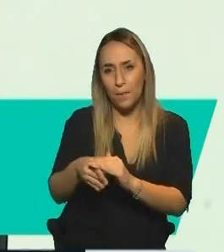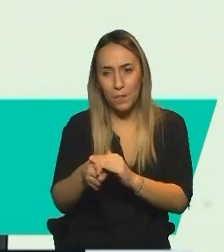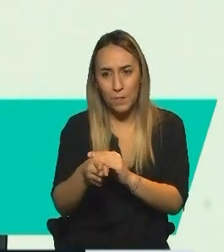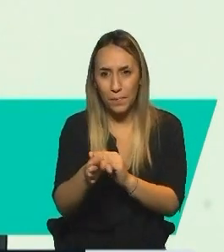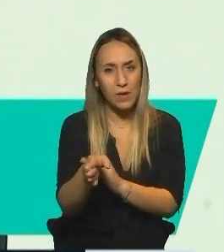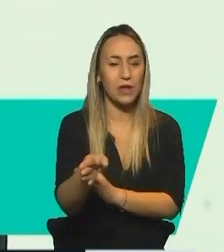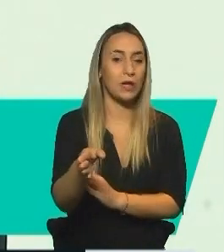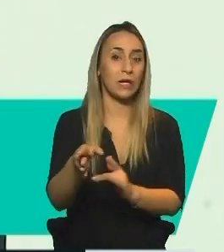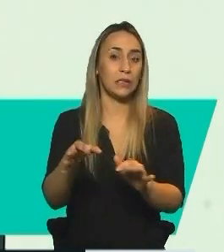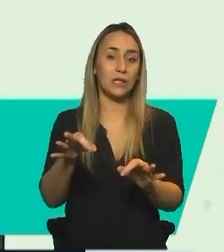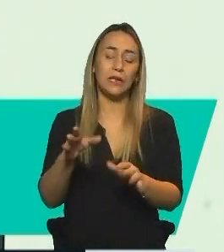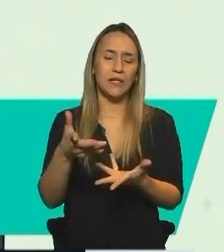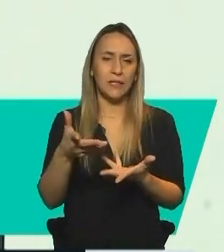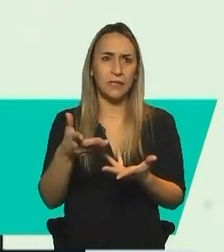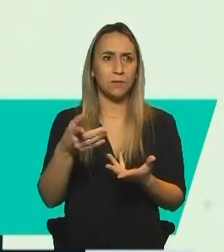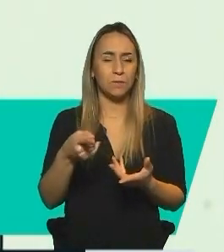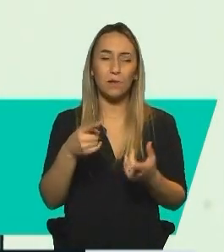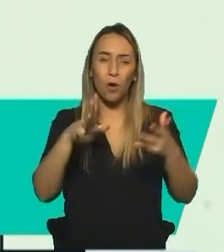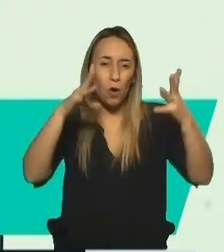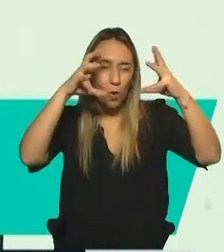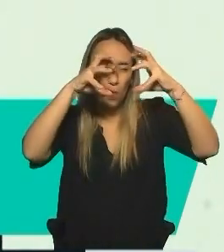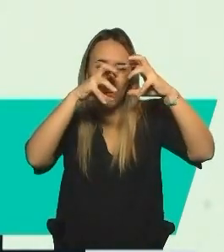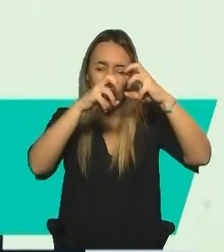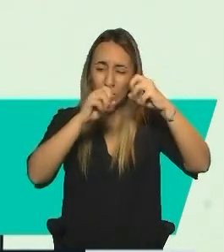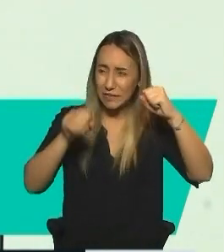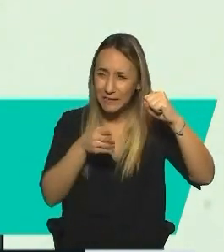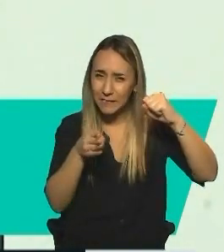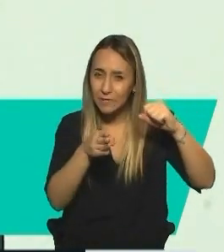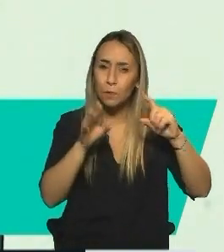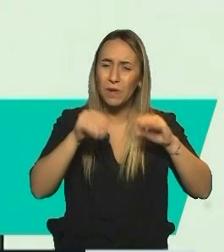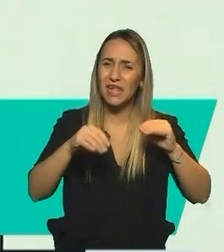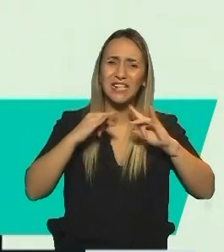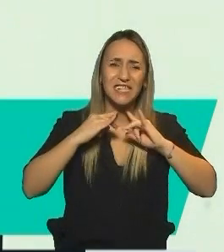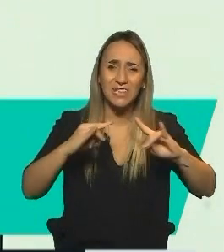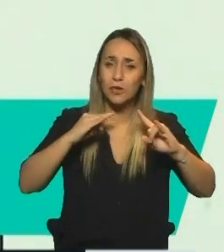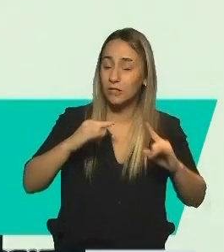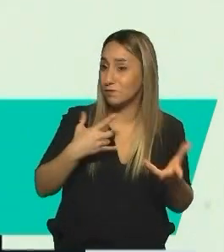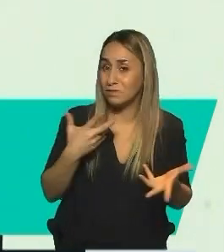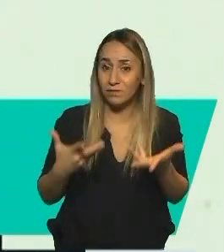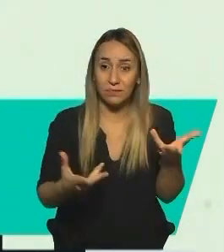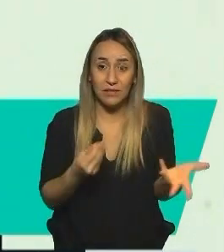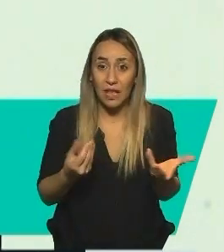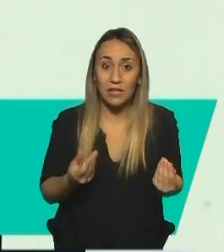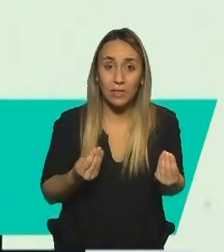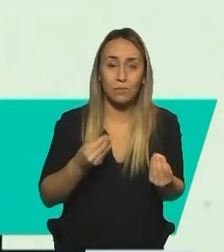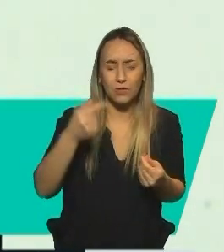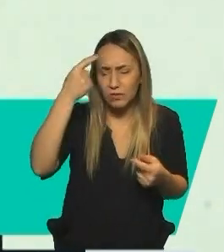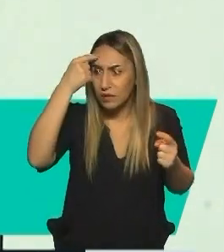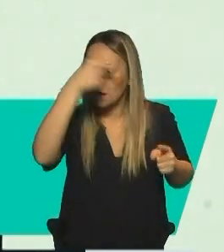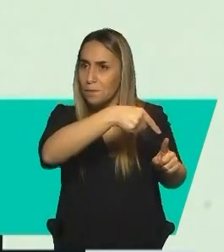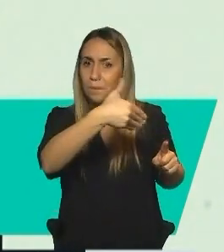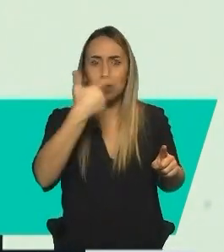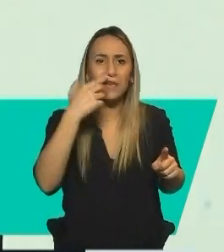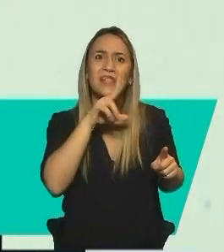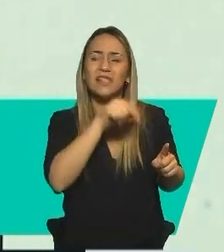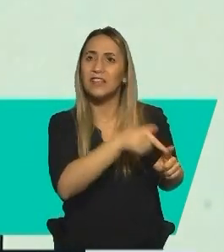soportar esa oscuridad y los gritos y sin saber qué hacer, con Mirta en mi mente,